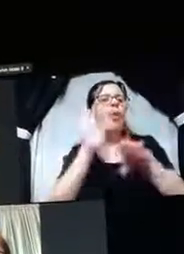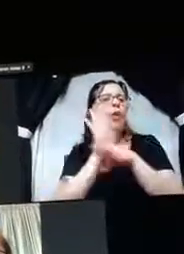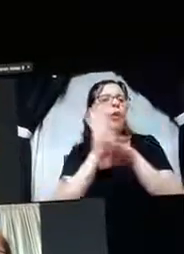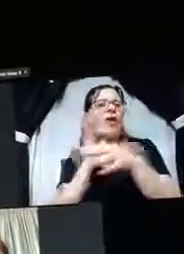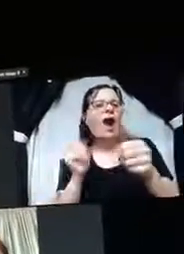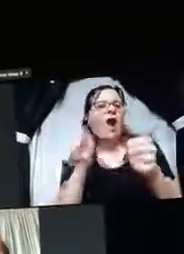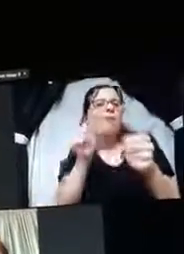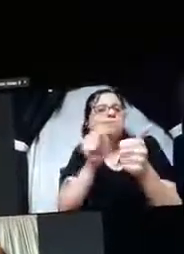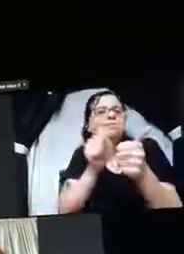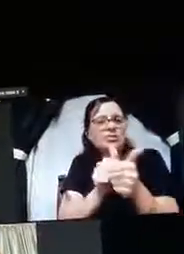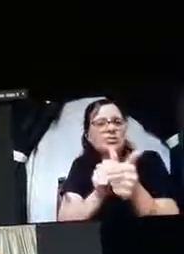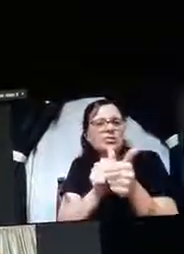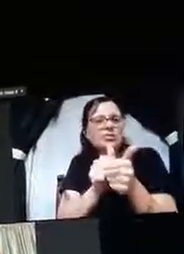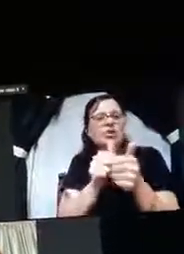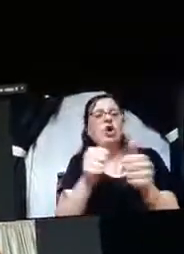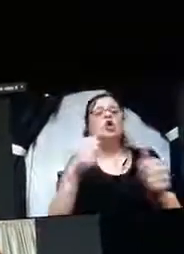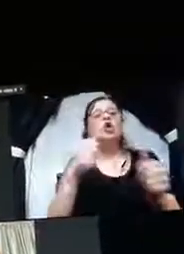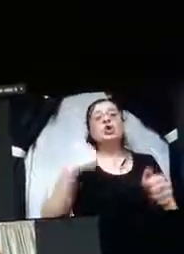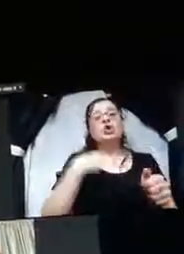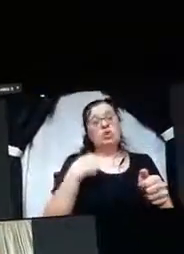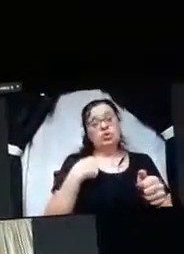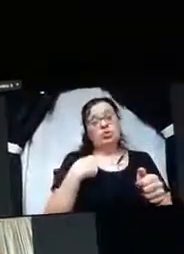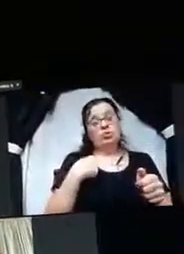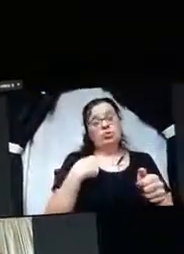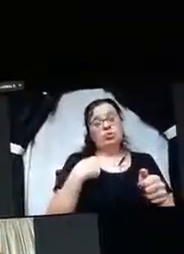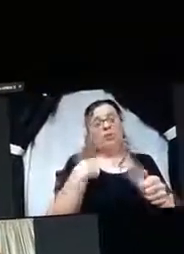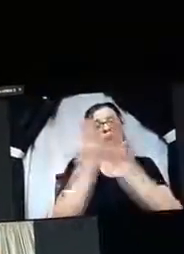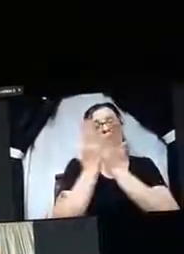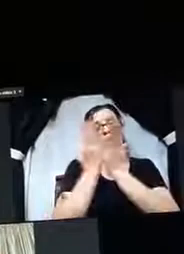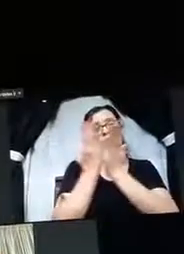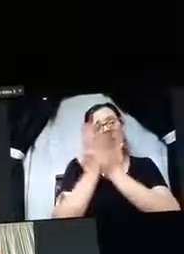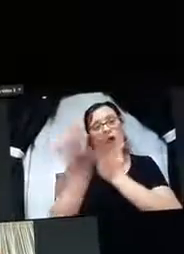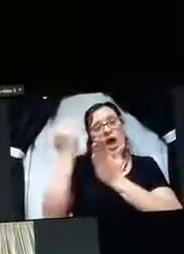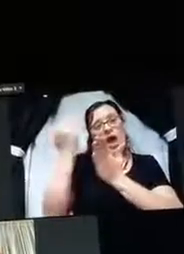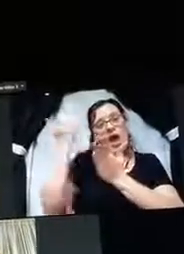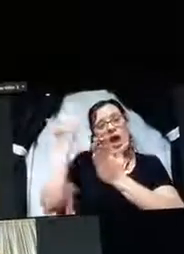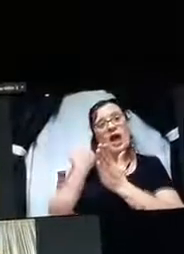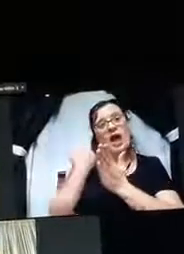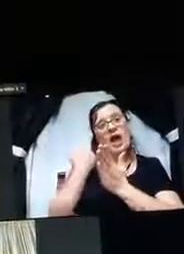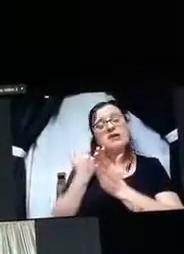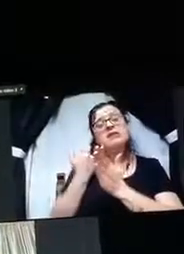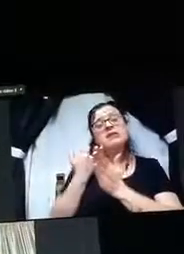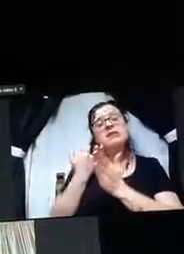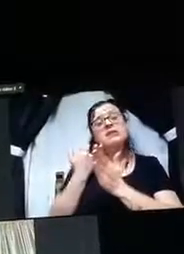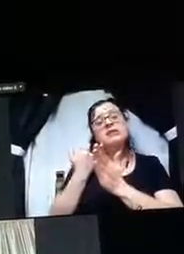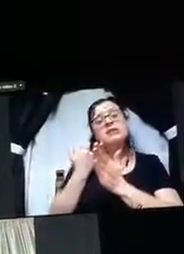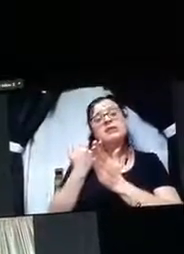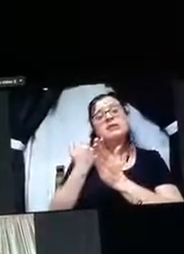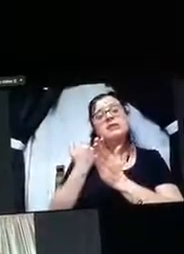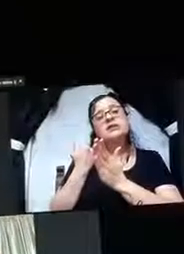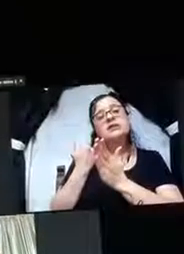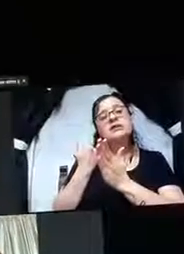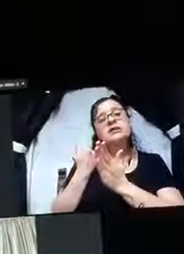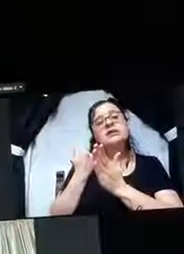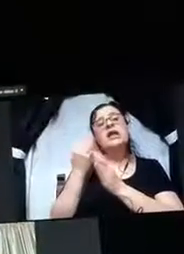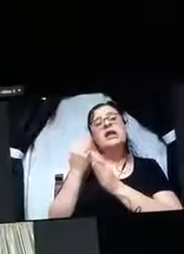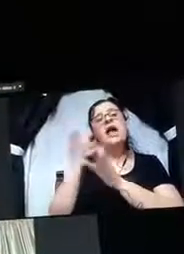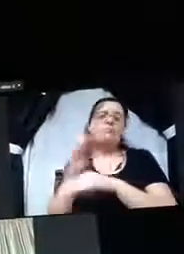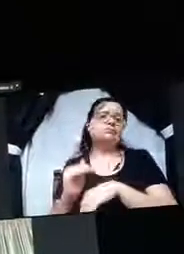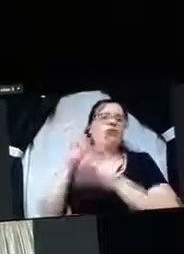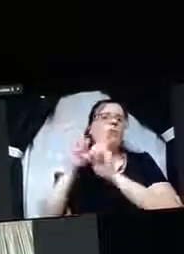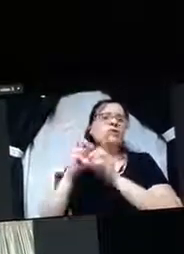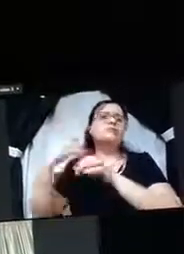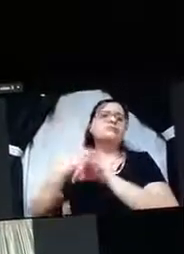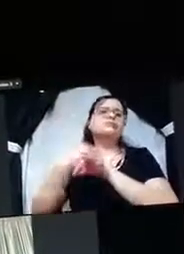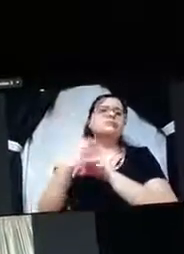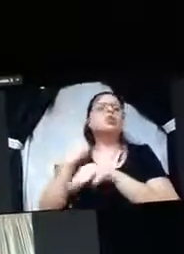orales, yo soy profesora formada en la escuela oral, ¿sí? Yo hice mucho recorrido en